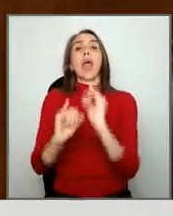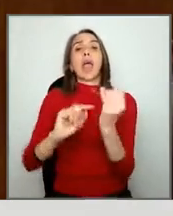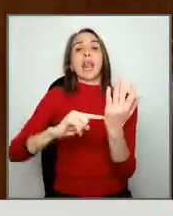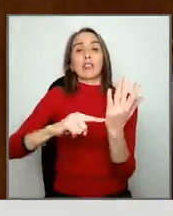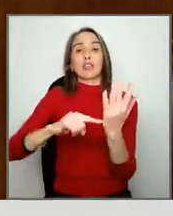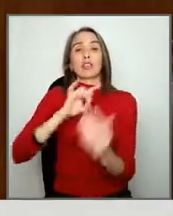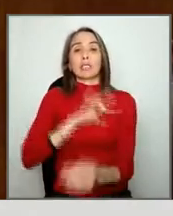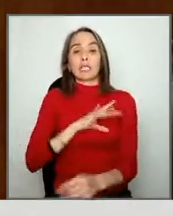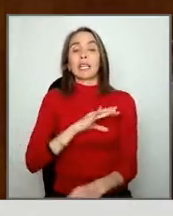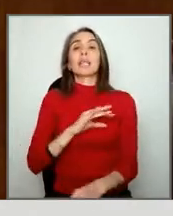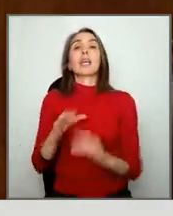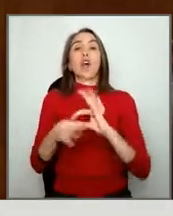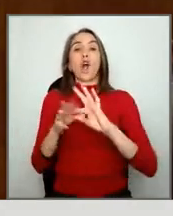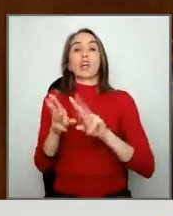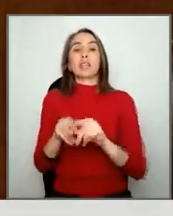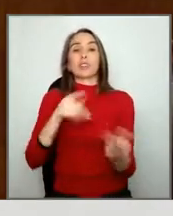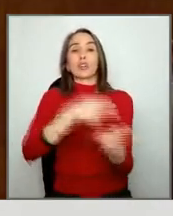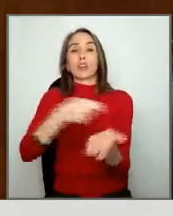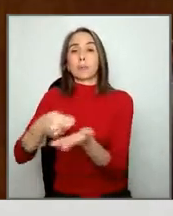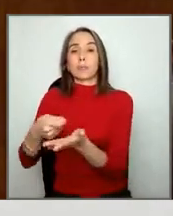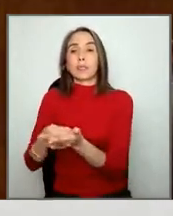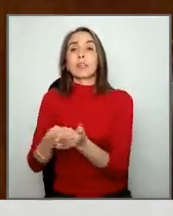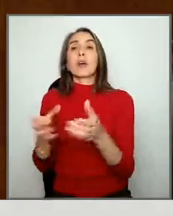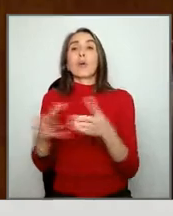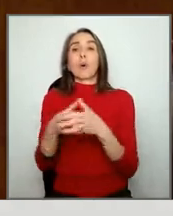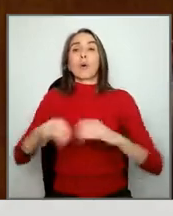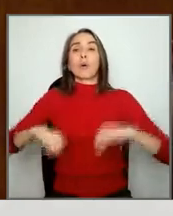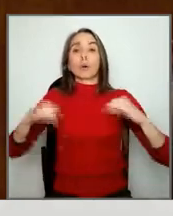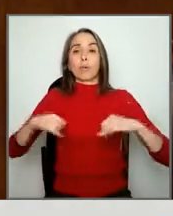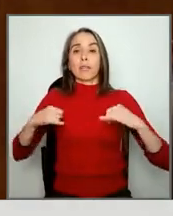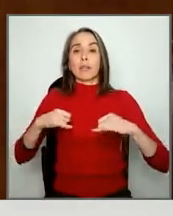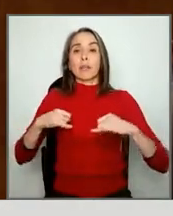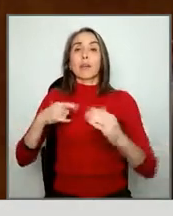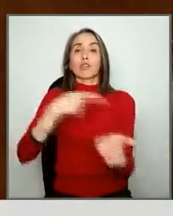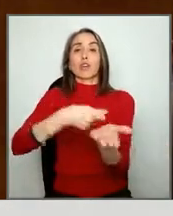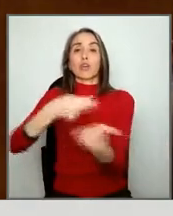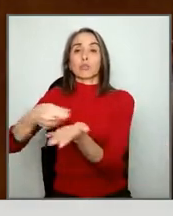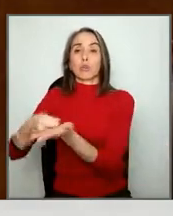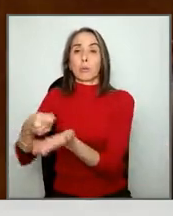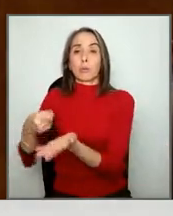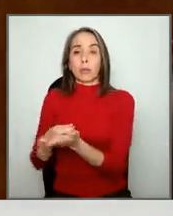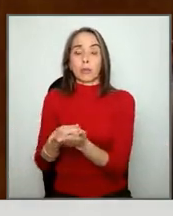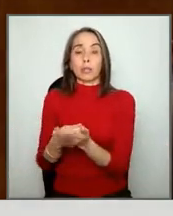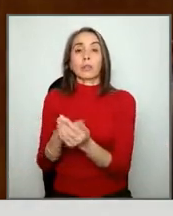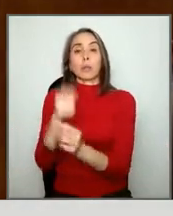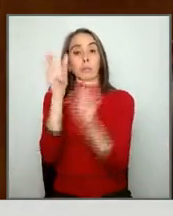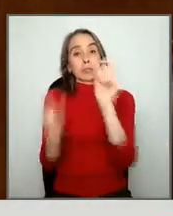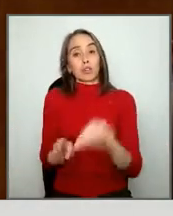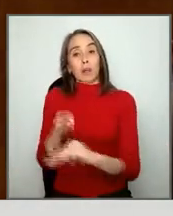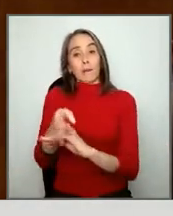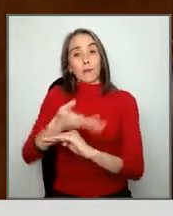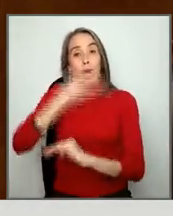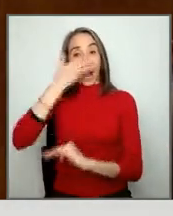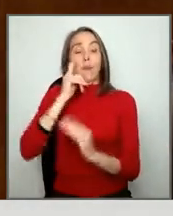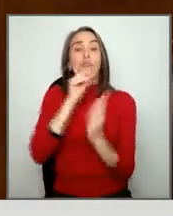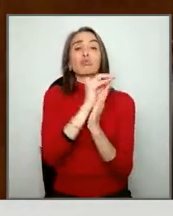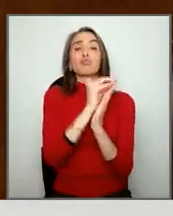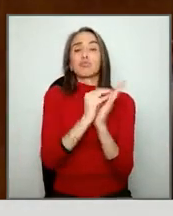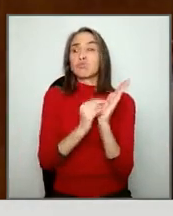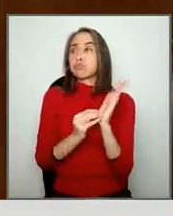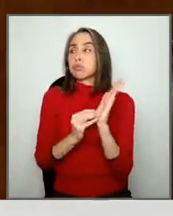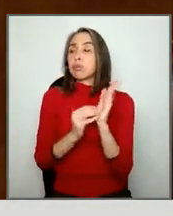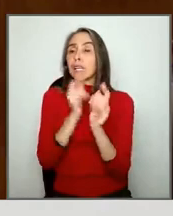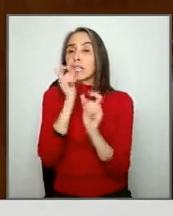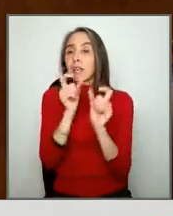formadores de organizaciones juveniles de consumidores su intervenciones constan de manera detallada en el informe que tienen